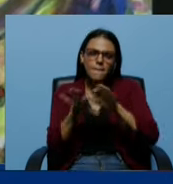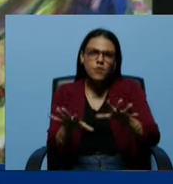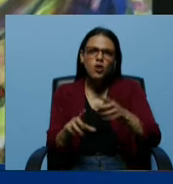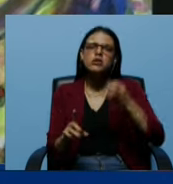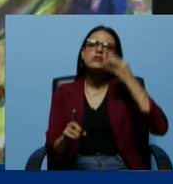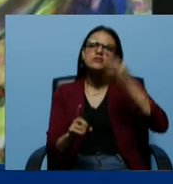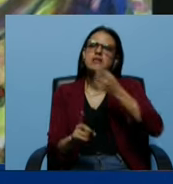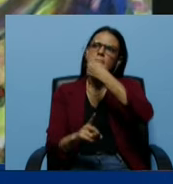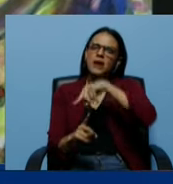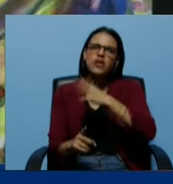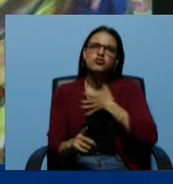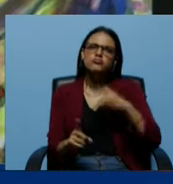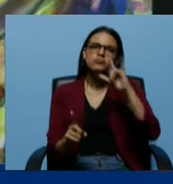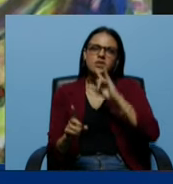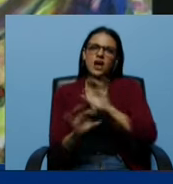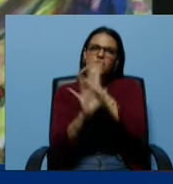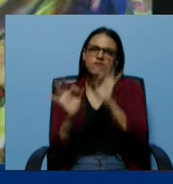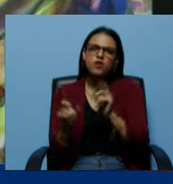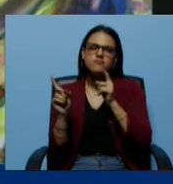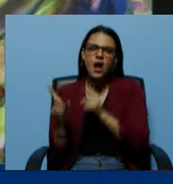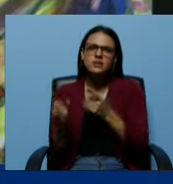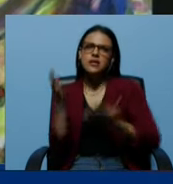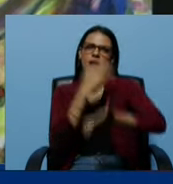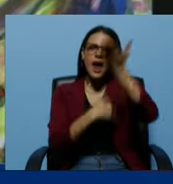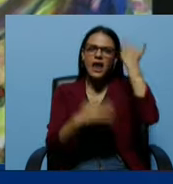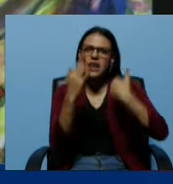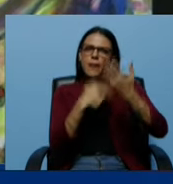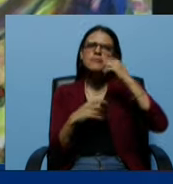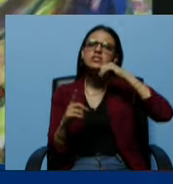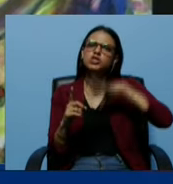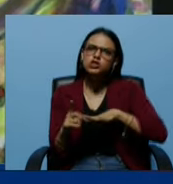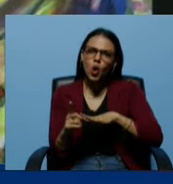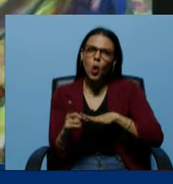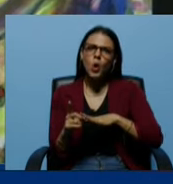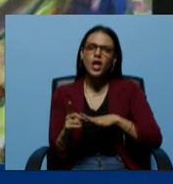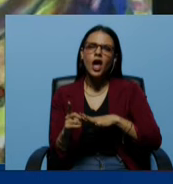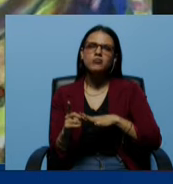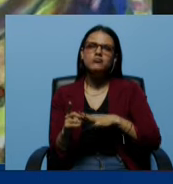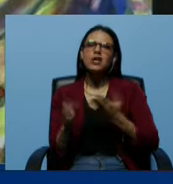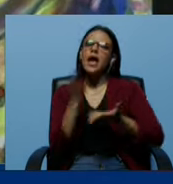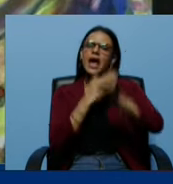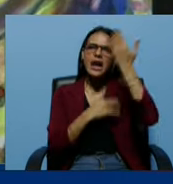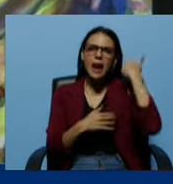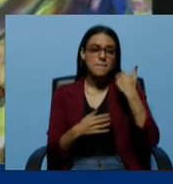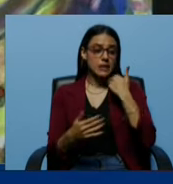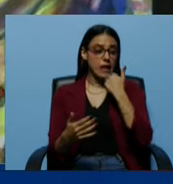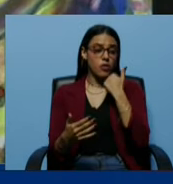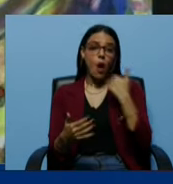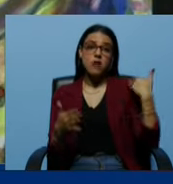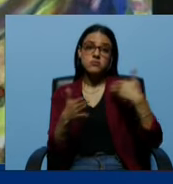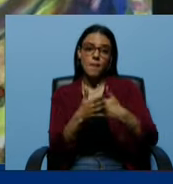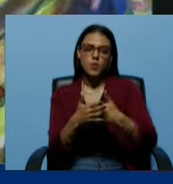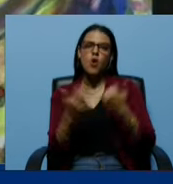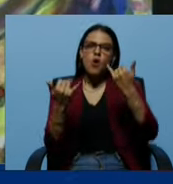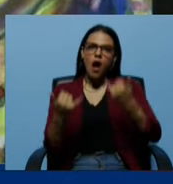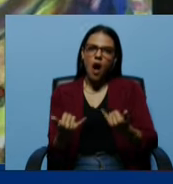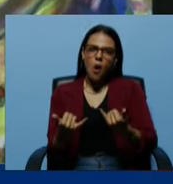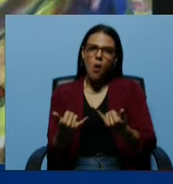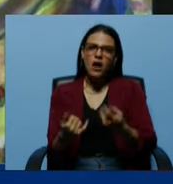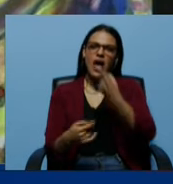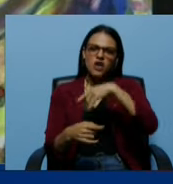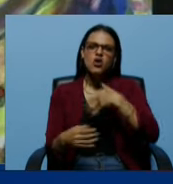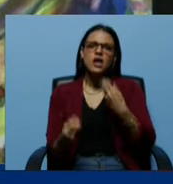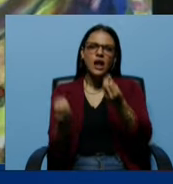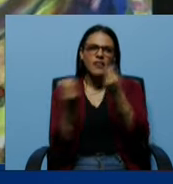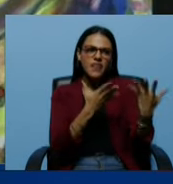han pretendido, en el pasado lejano, en el pasado reciente y ahora,